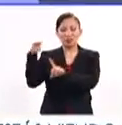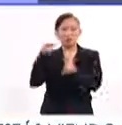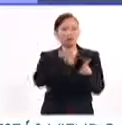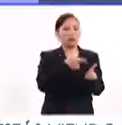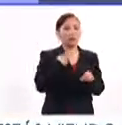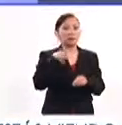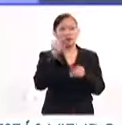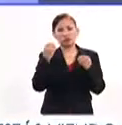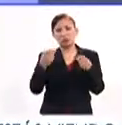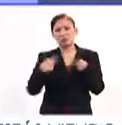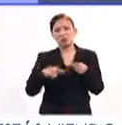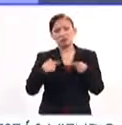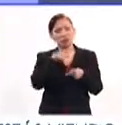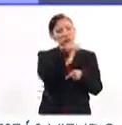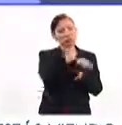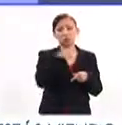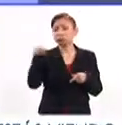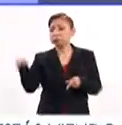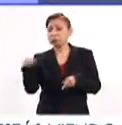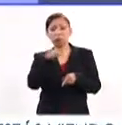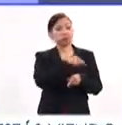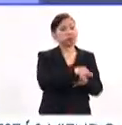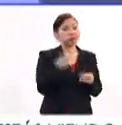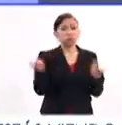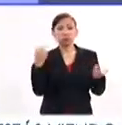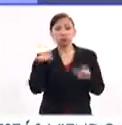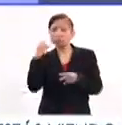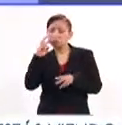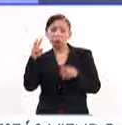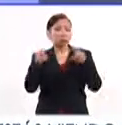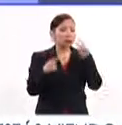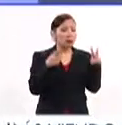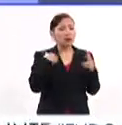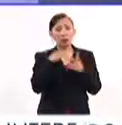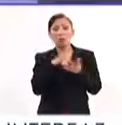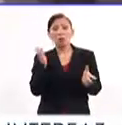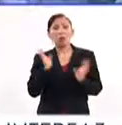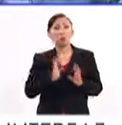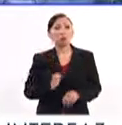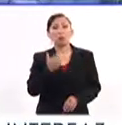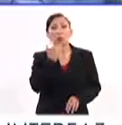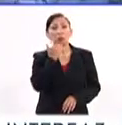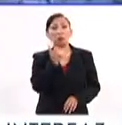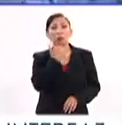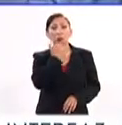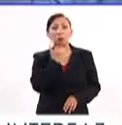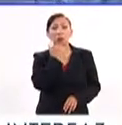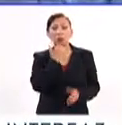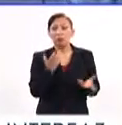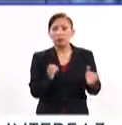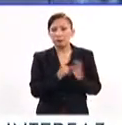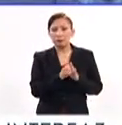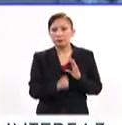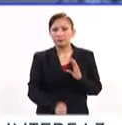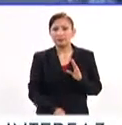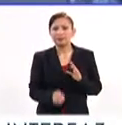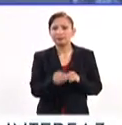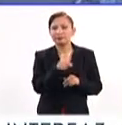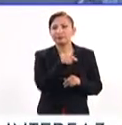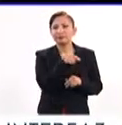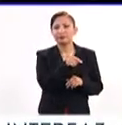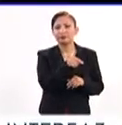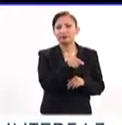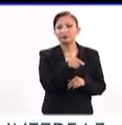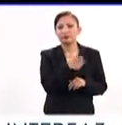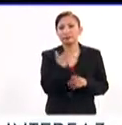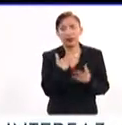hay mucha gente que pasa de uno al otro con la mayor naturalidad. Es decir,